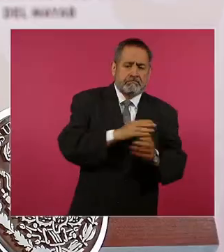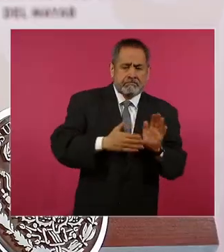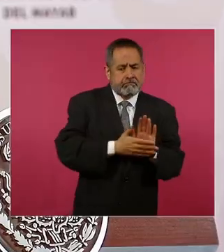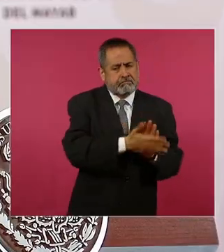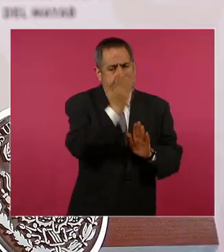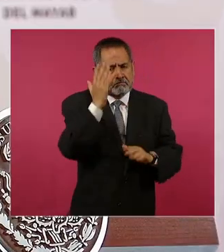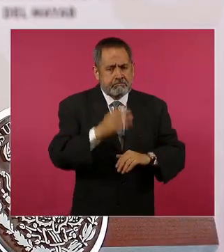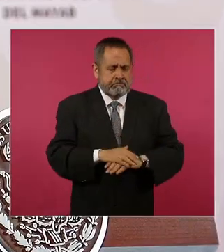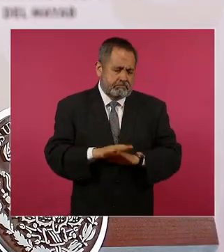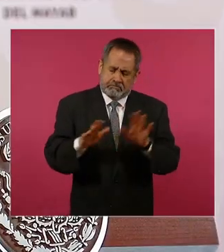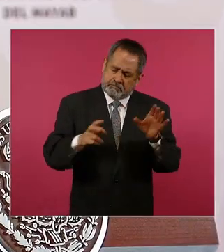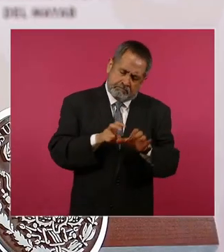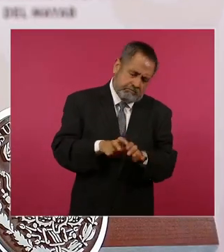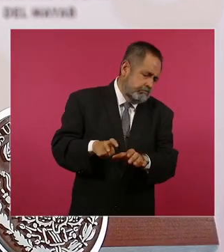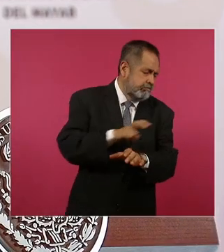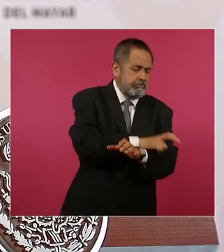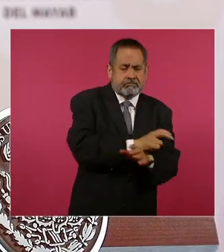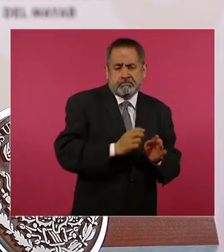Yo me jubilo.